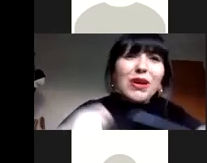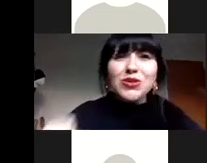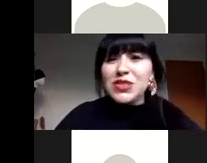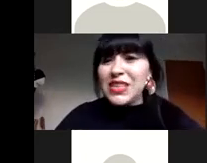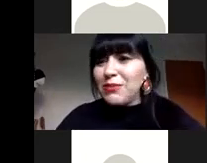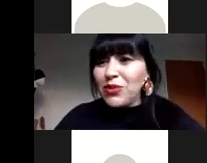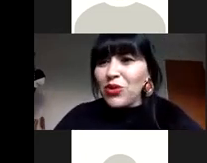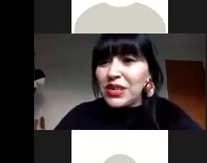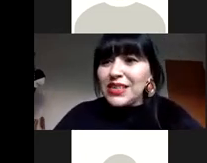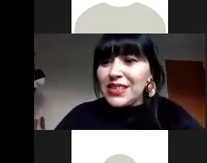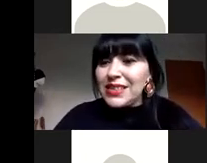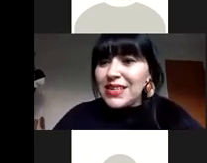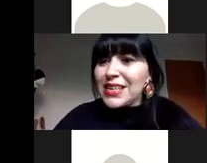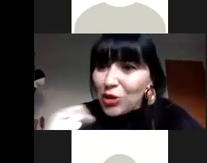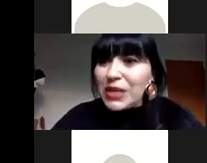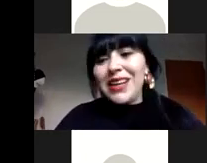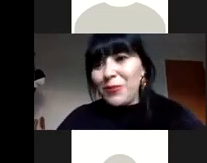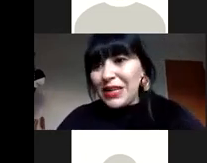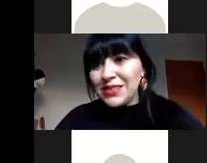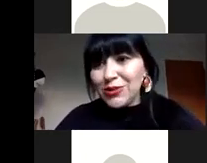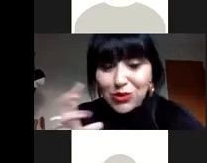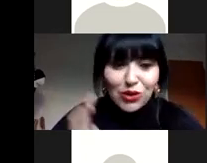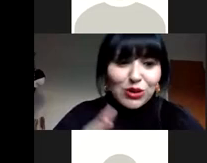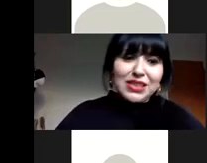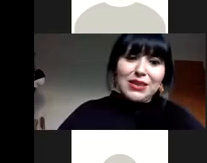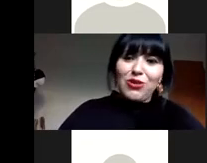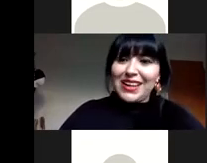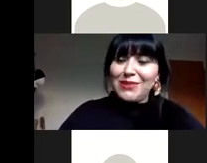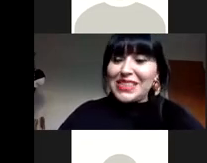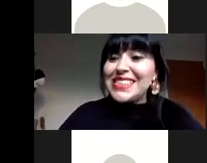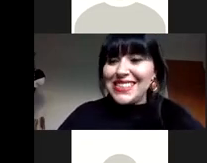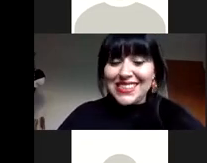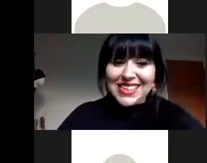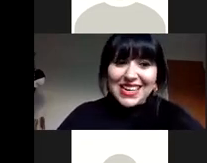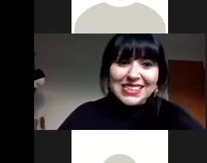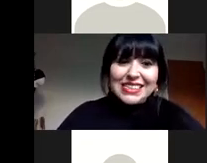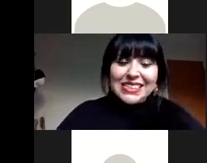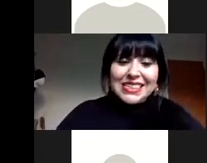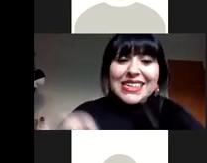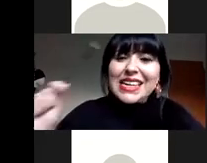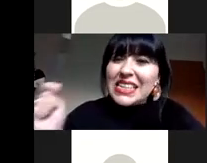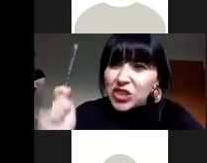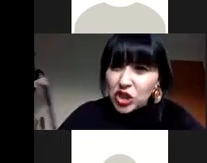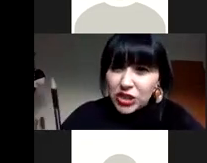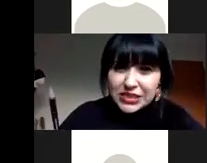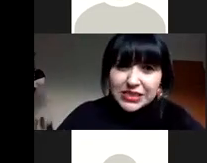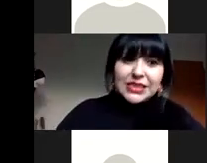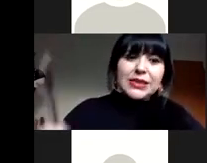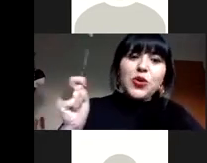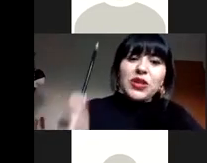con más entusiasmo, que no pierdan la esperanza, como todos los que tenemos acá presentes en este día. ¿Qué